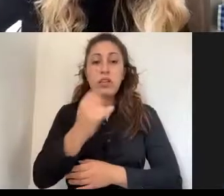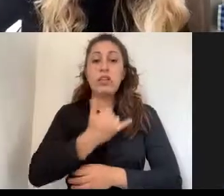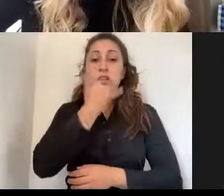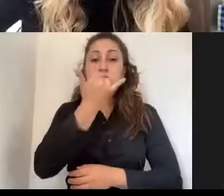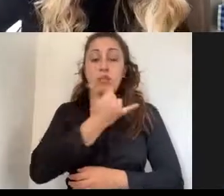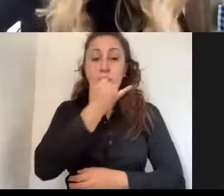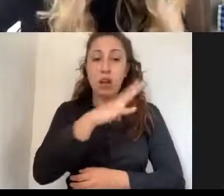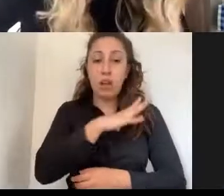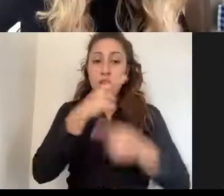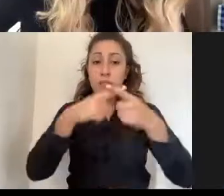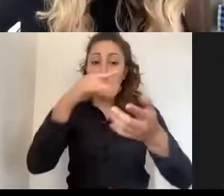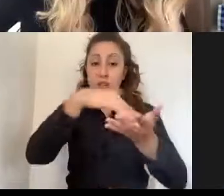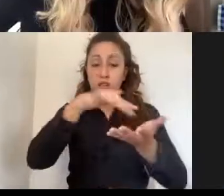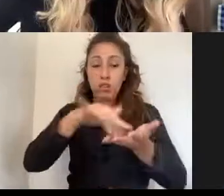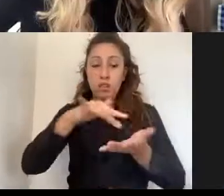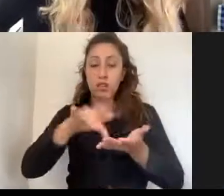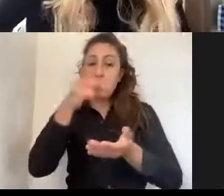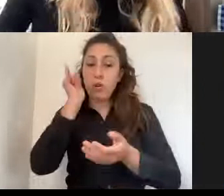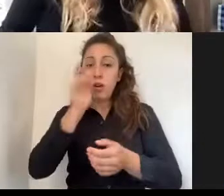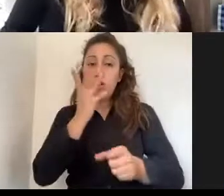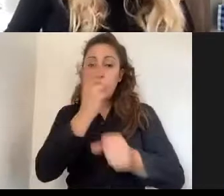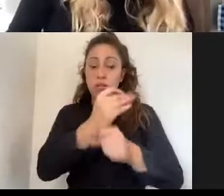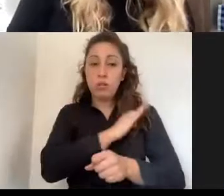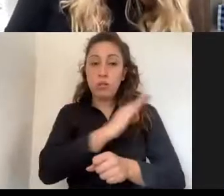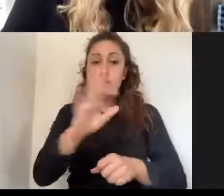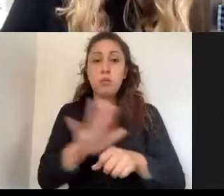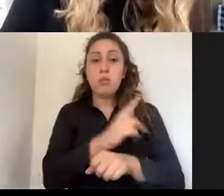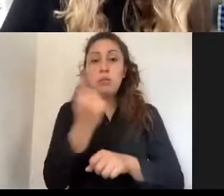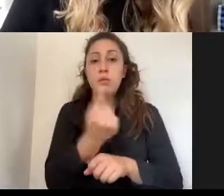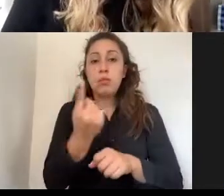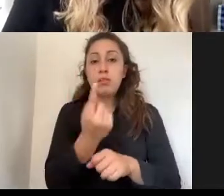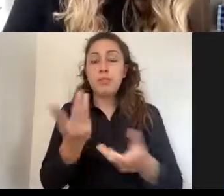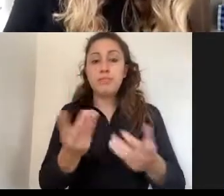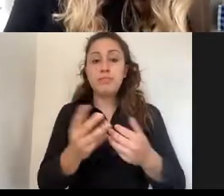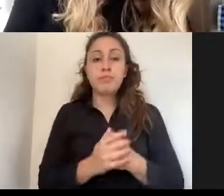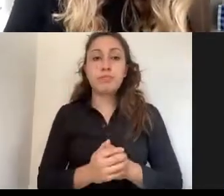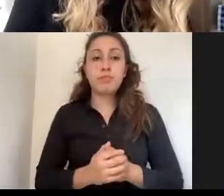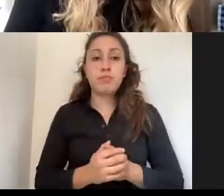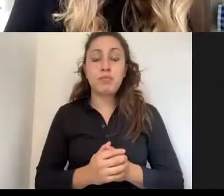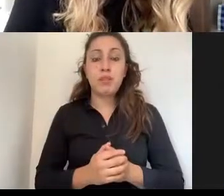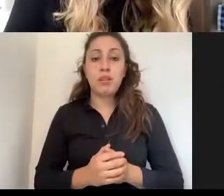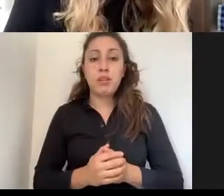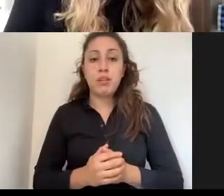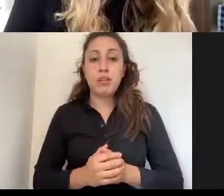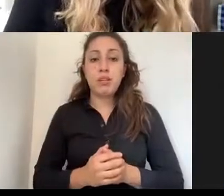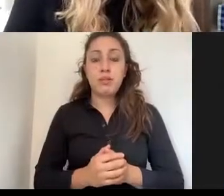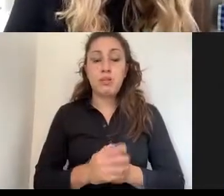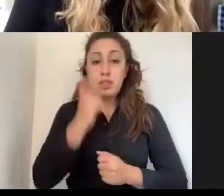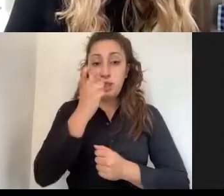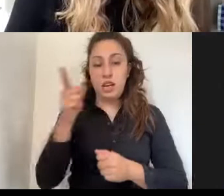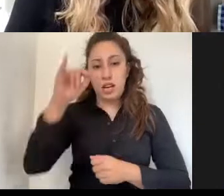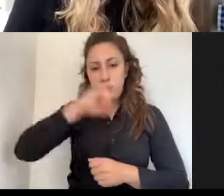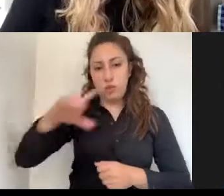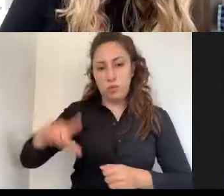voluntad, en el sentido de que estamos hablando de que la iniciativa que nos envía la jefa de